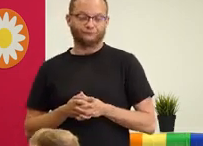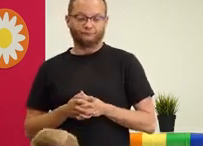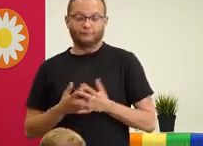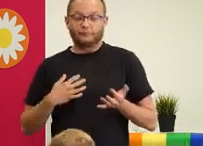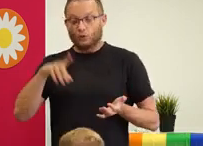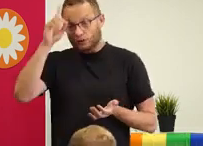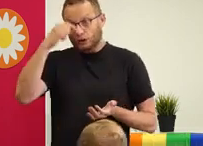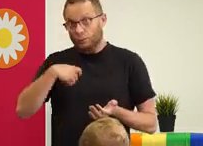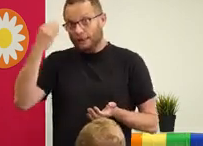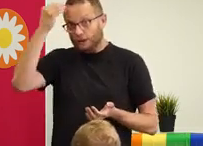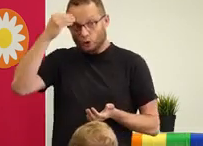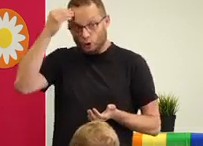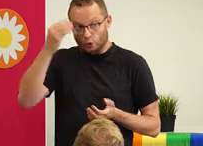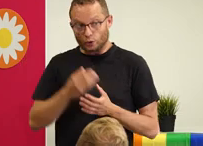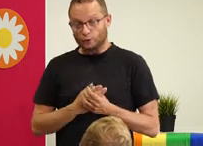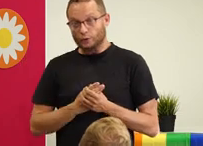No sé, yo por ejemplo pienso que